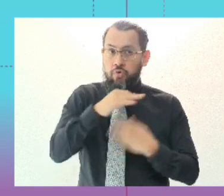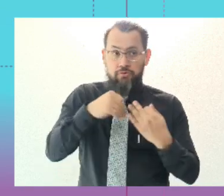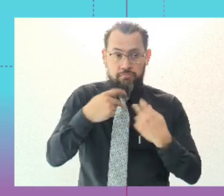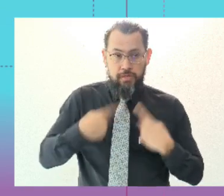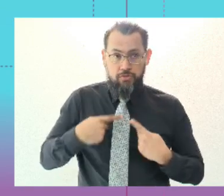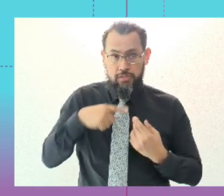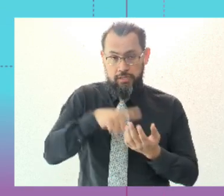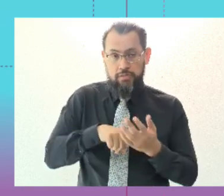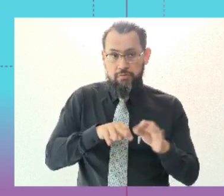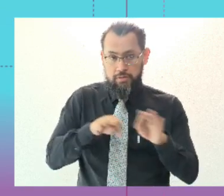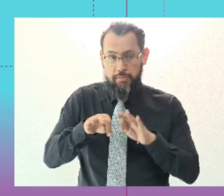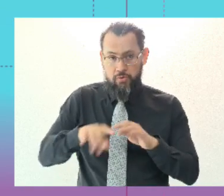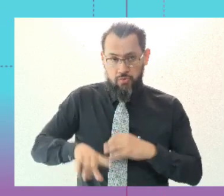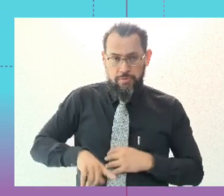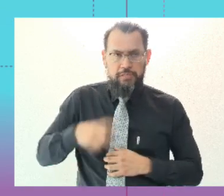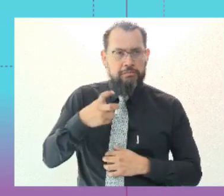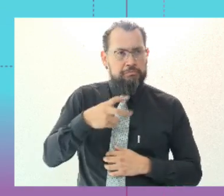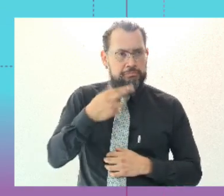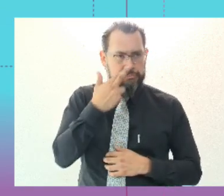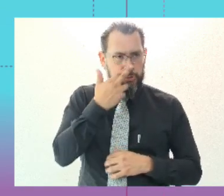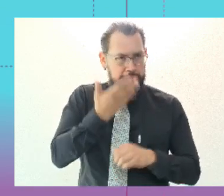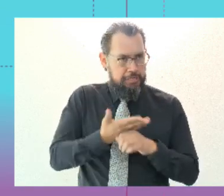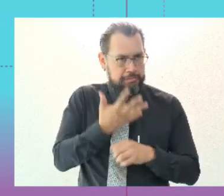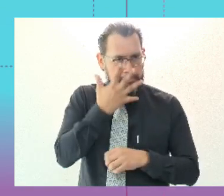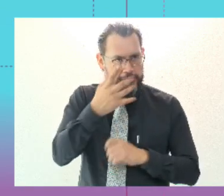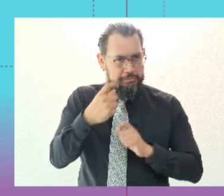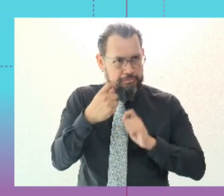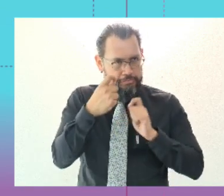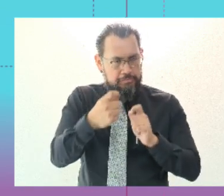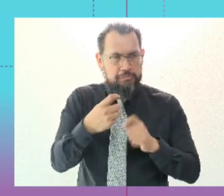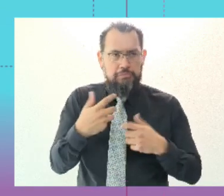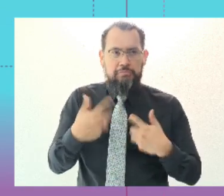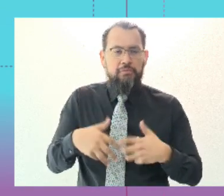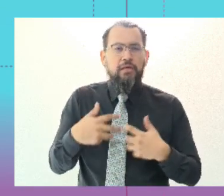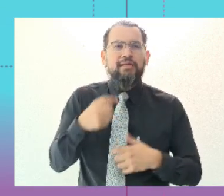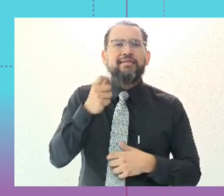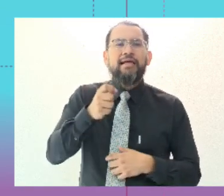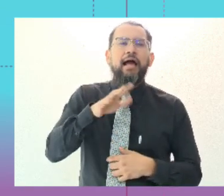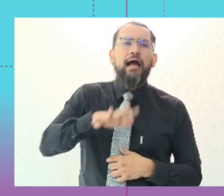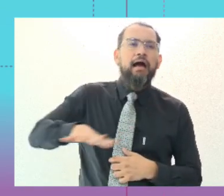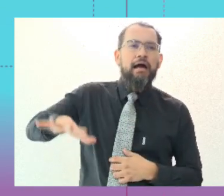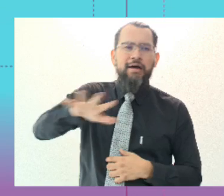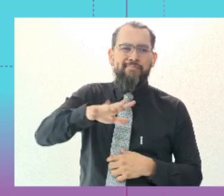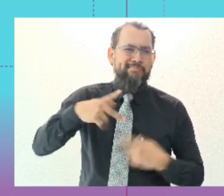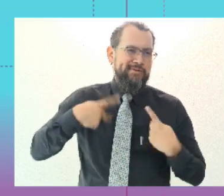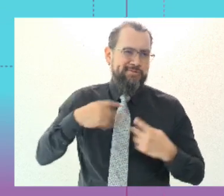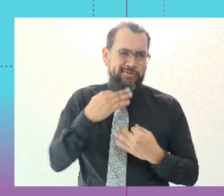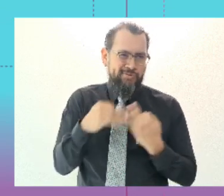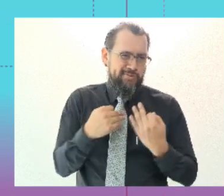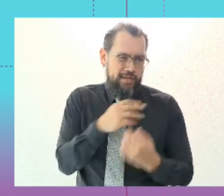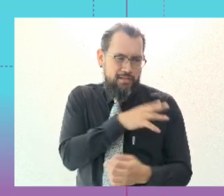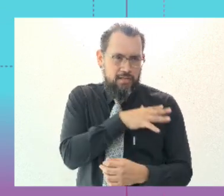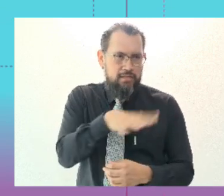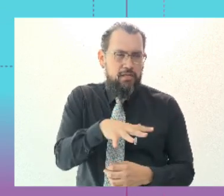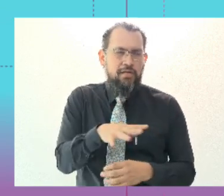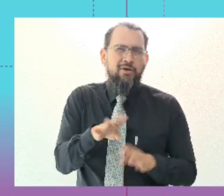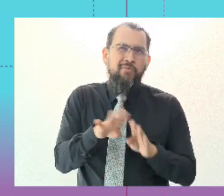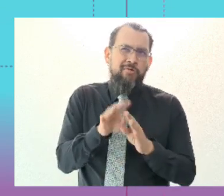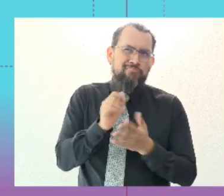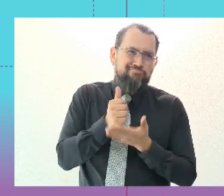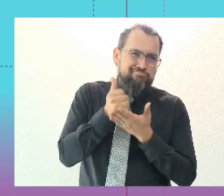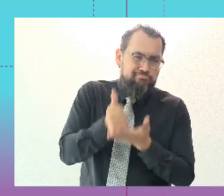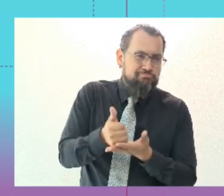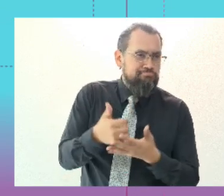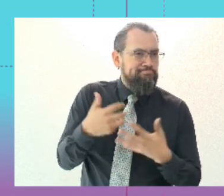públicas asumimos, de la enorme responsabilidad que tenemos con la sociedad en general y de esta capacidad que